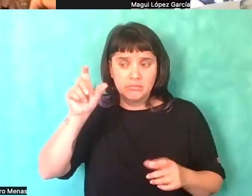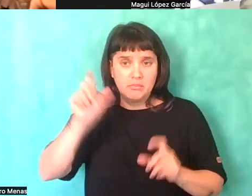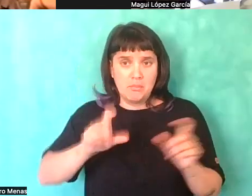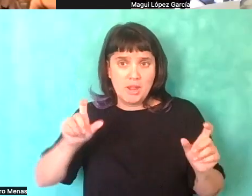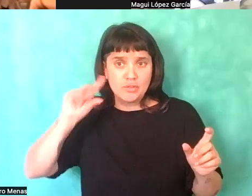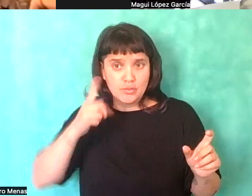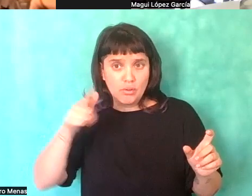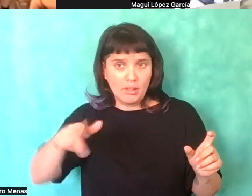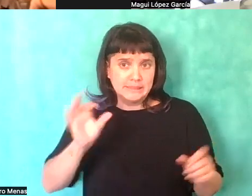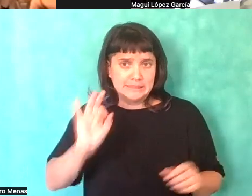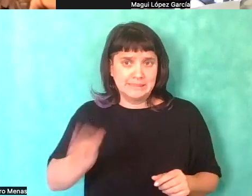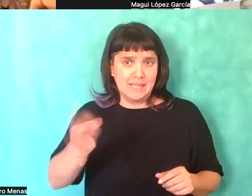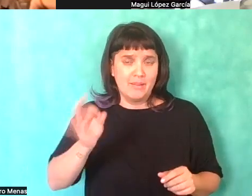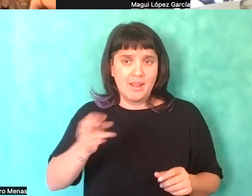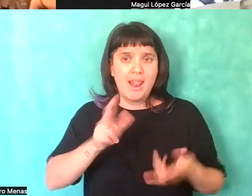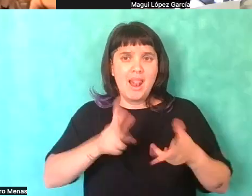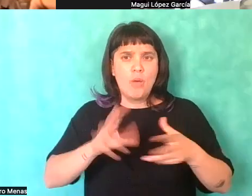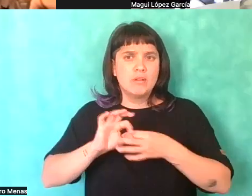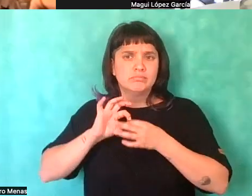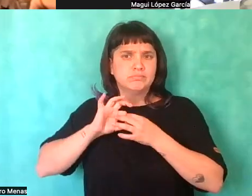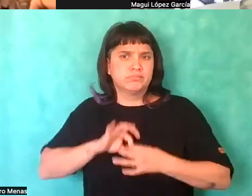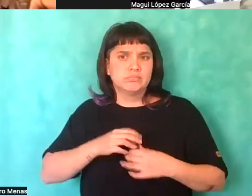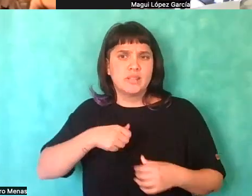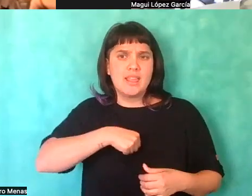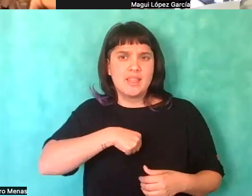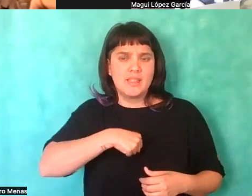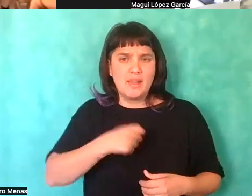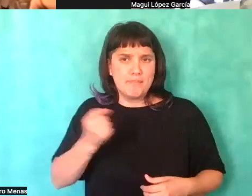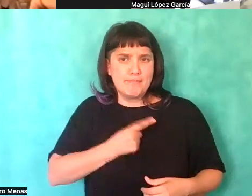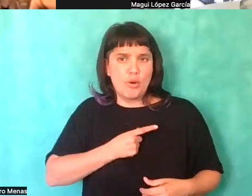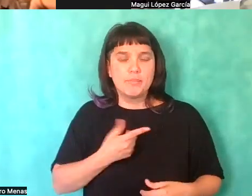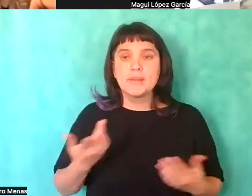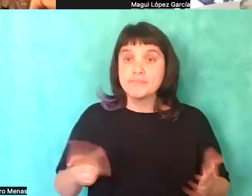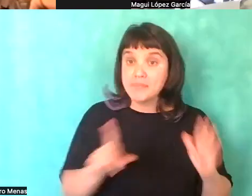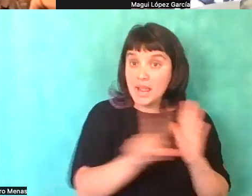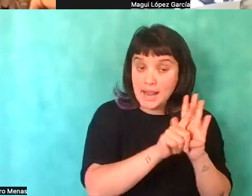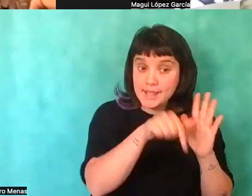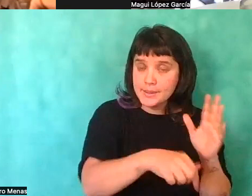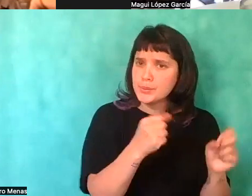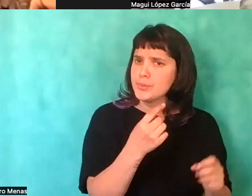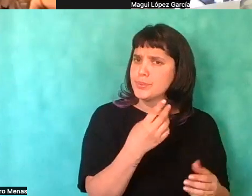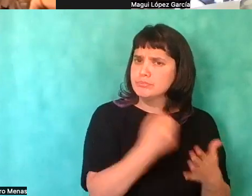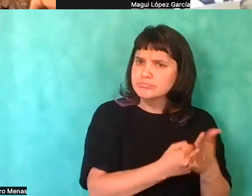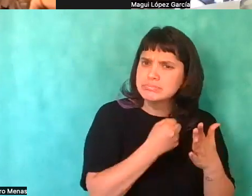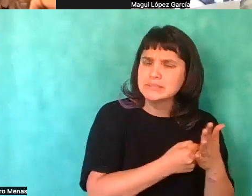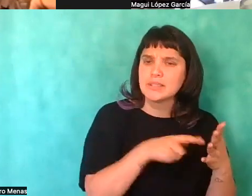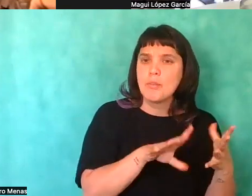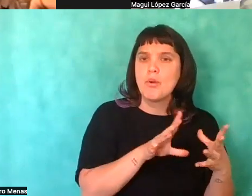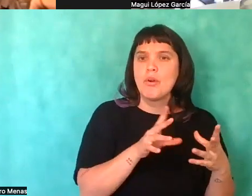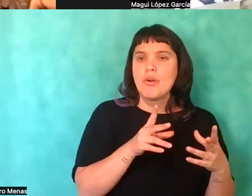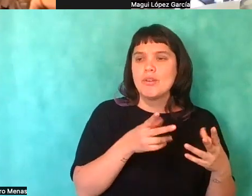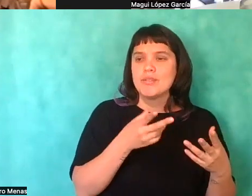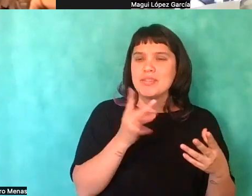su propia lengua. Y había una resistencia muy grande a decir, bueno, en la ley, esta es la lengua de la comunidad, esta es la lengua